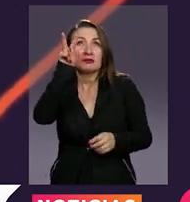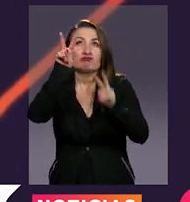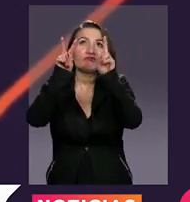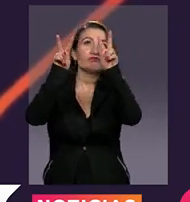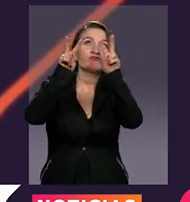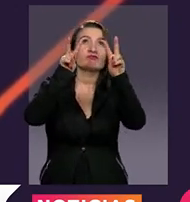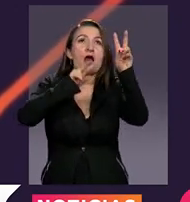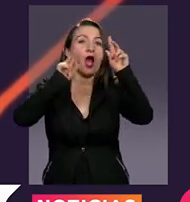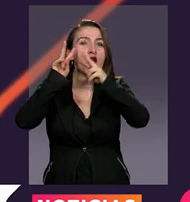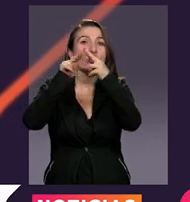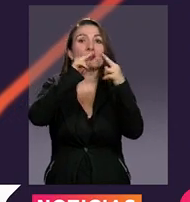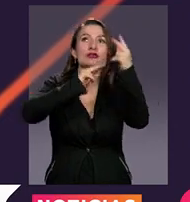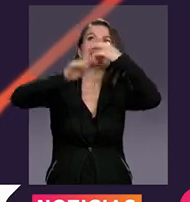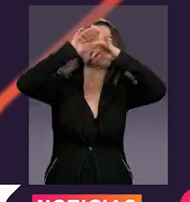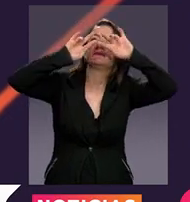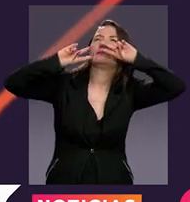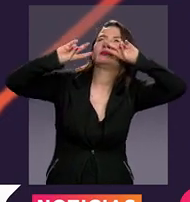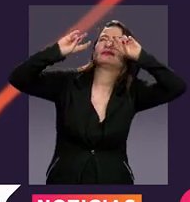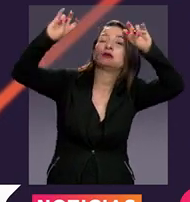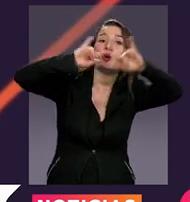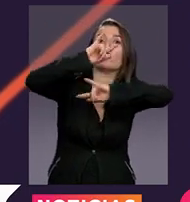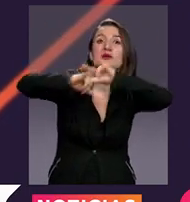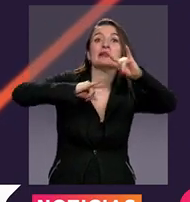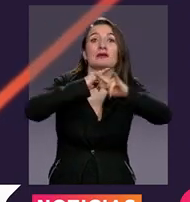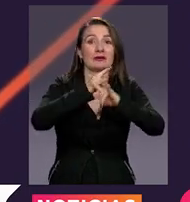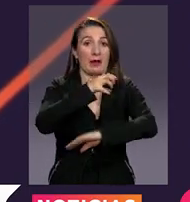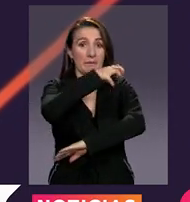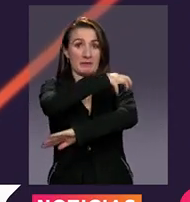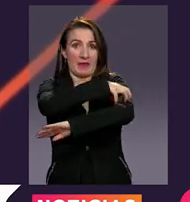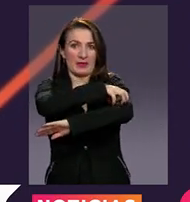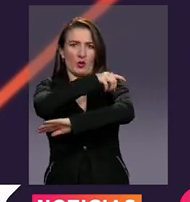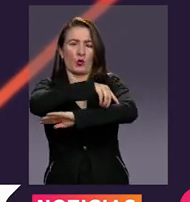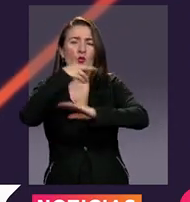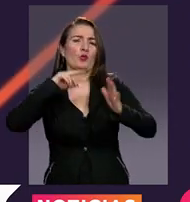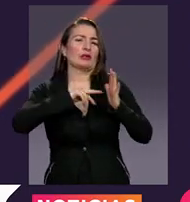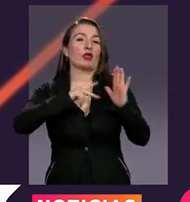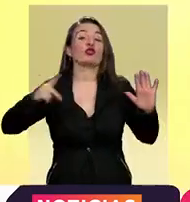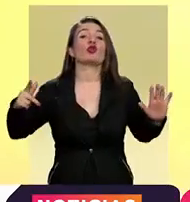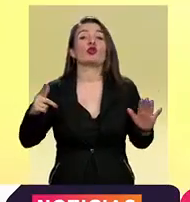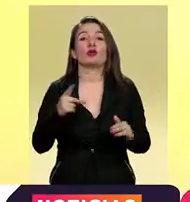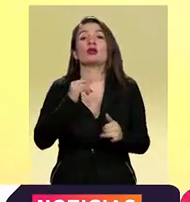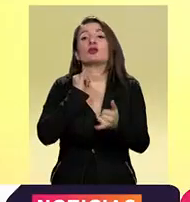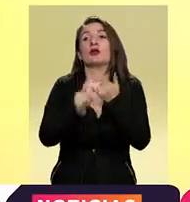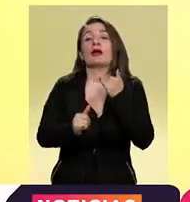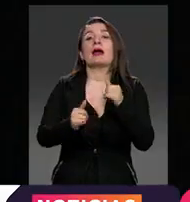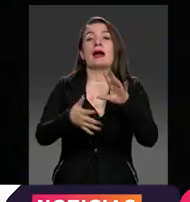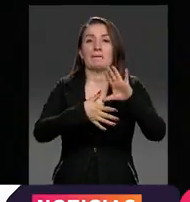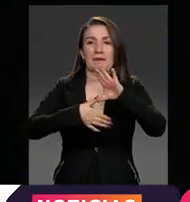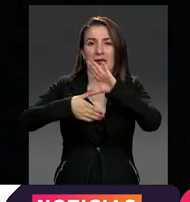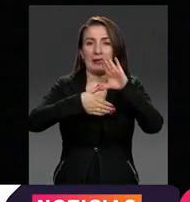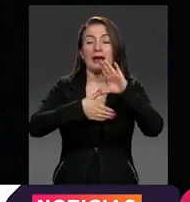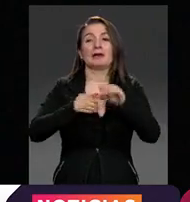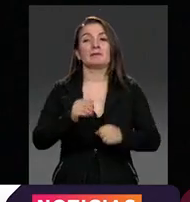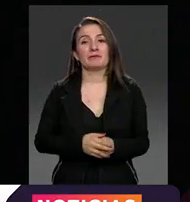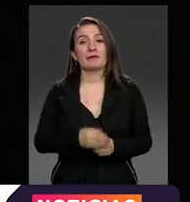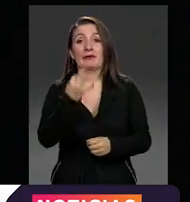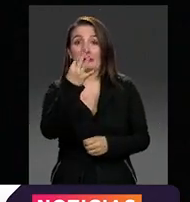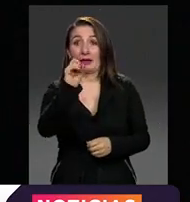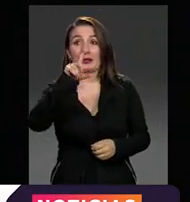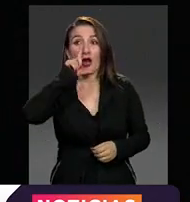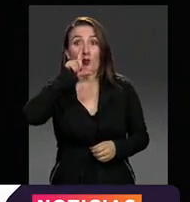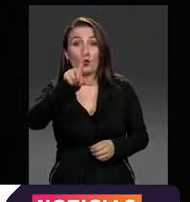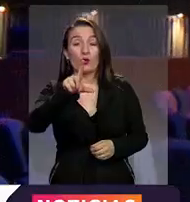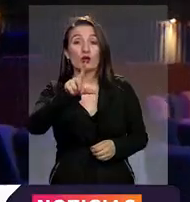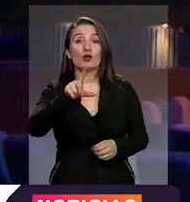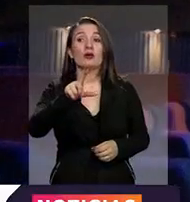nuestro planetario entonces se convierte en uno de los de última tecnología en América Latina. Se espera que el 30 de julio el